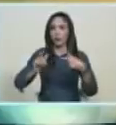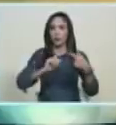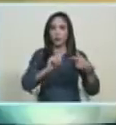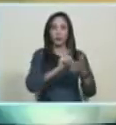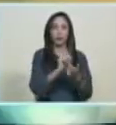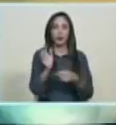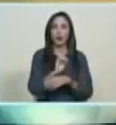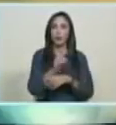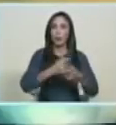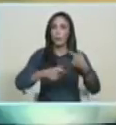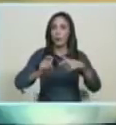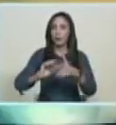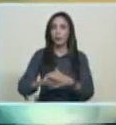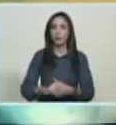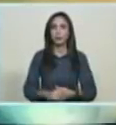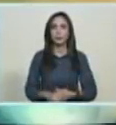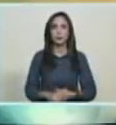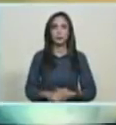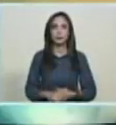Yo